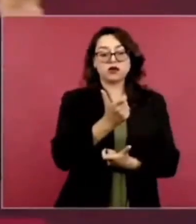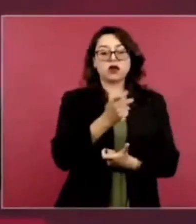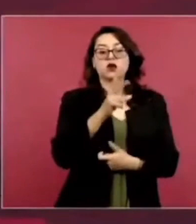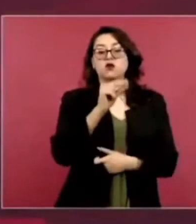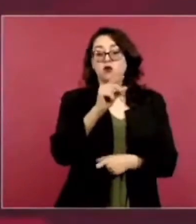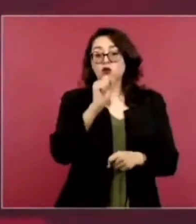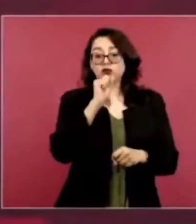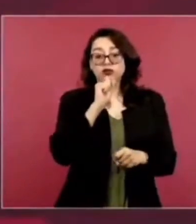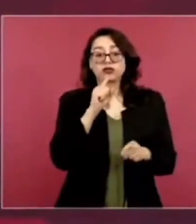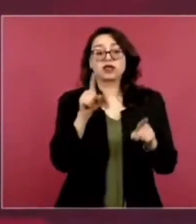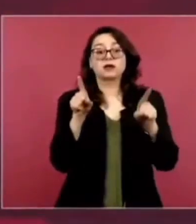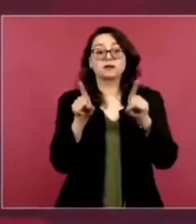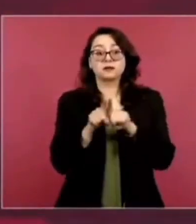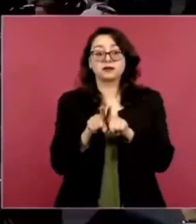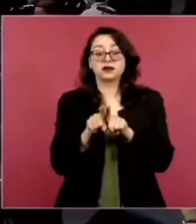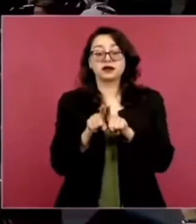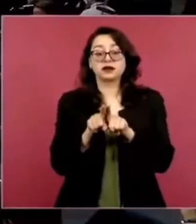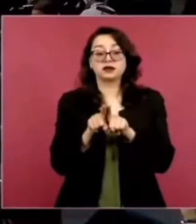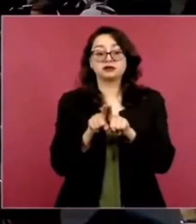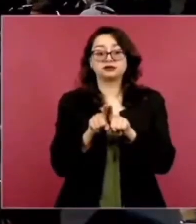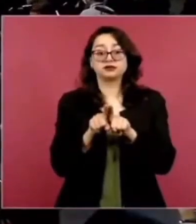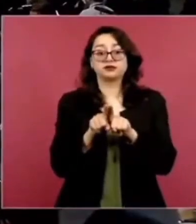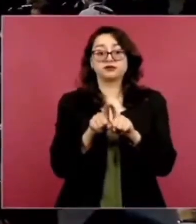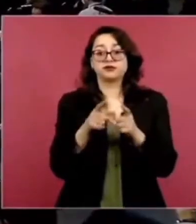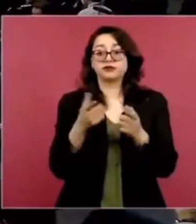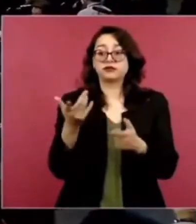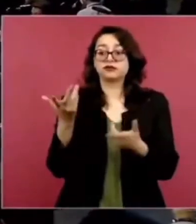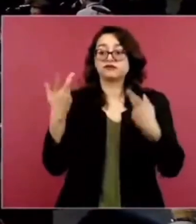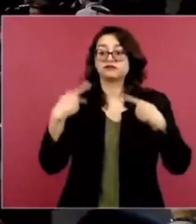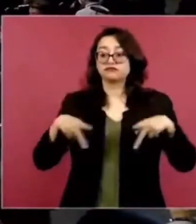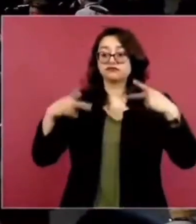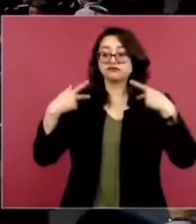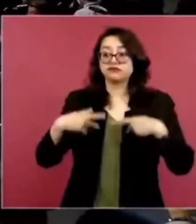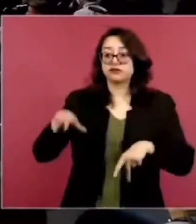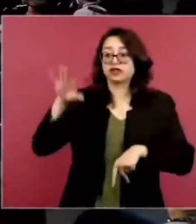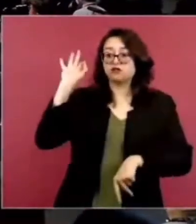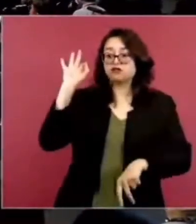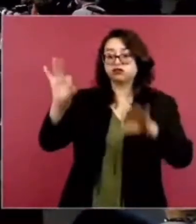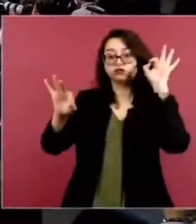sino fue también el adoctrinamiento